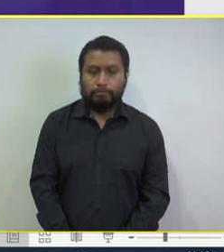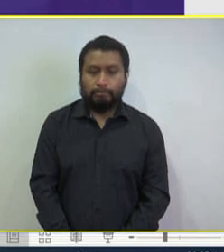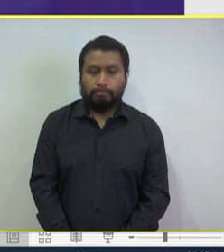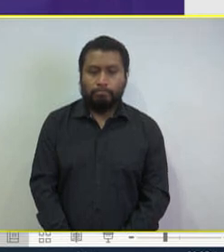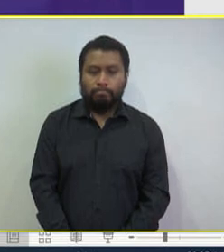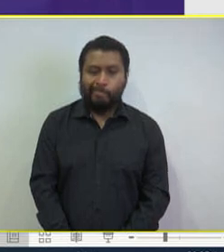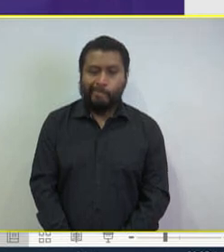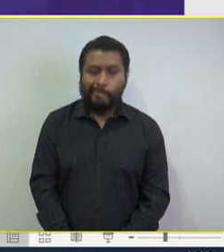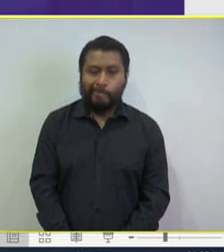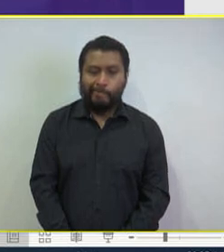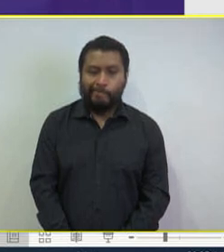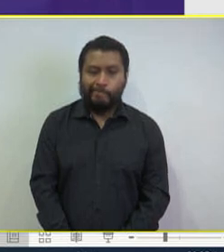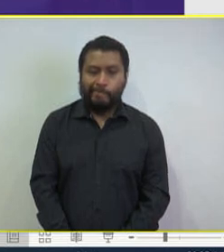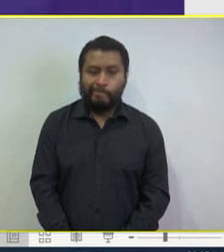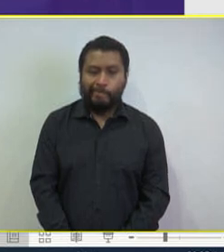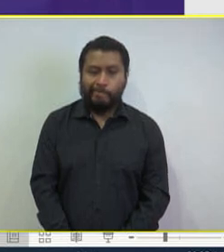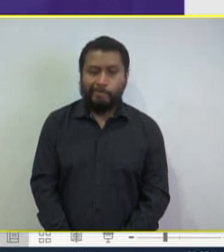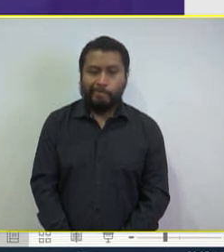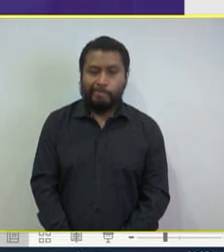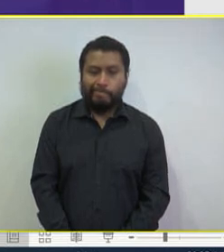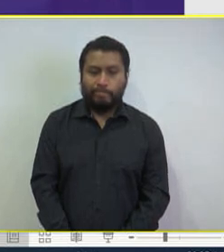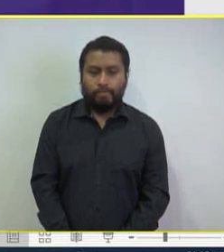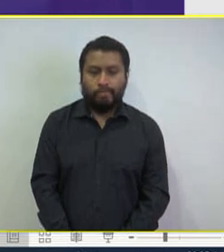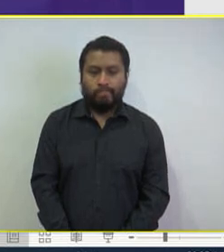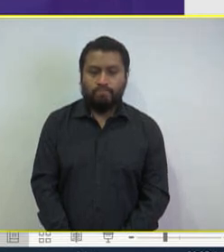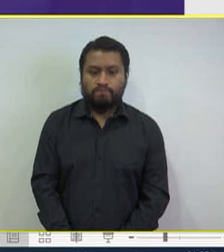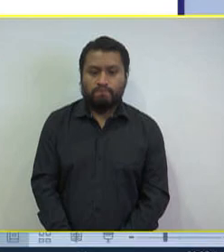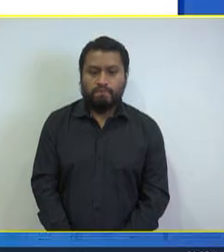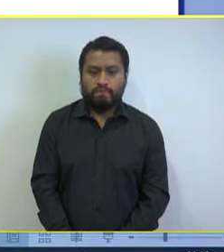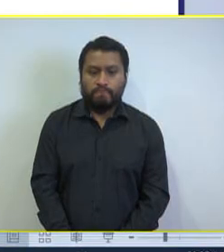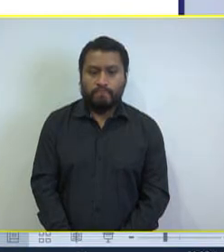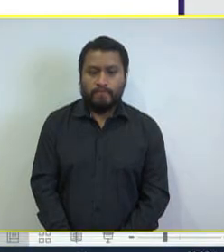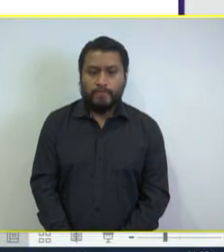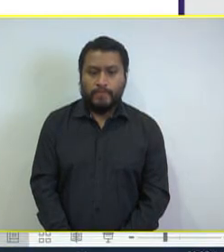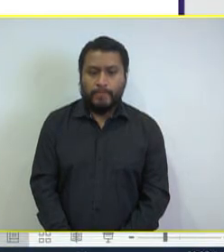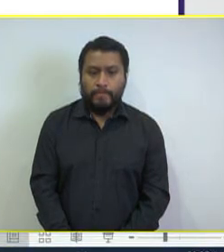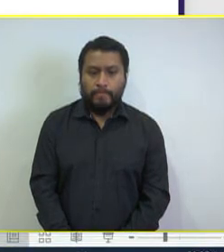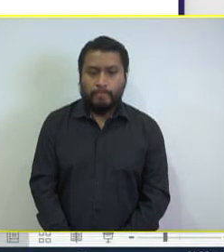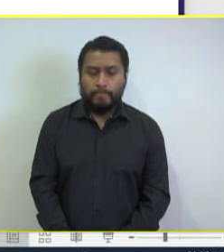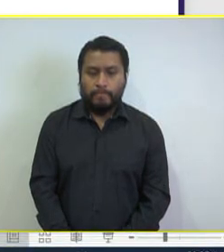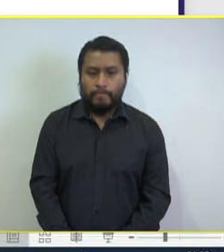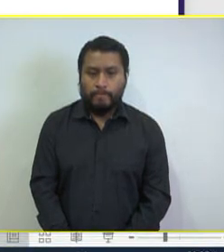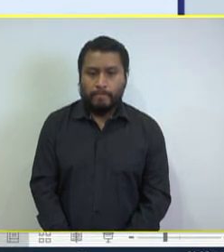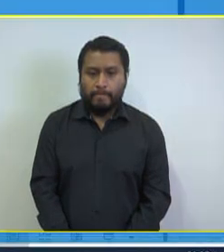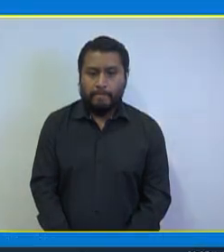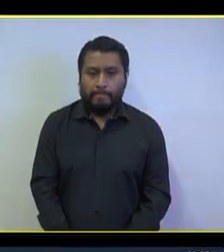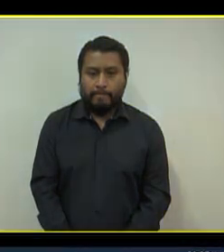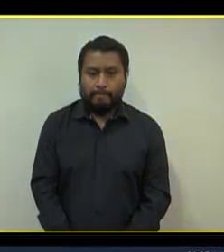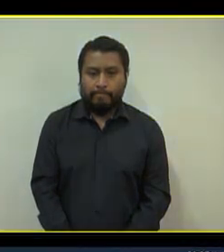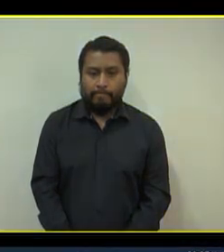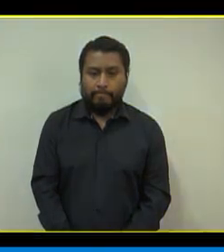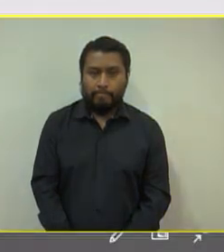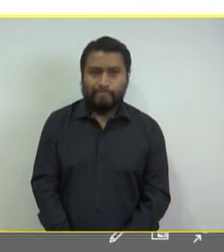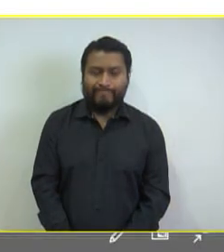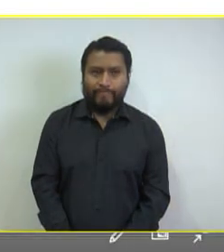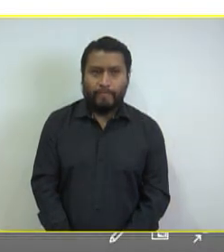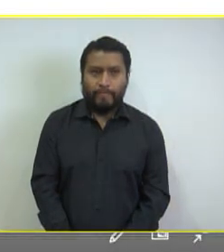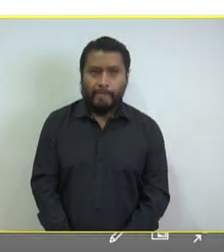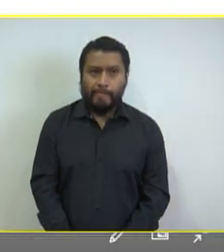Que estaba abierta el equipo 4. Ajá. ¿Es eso? Sí.